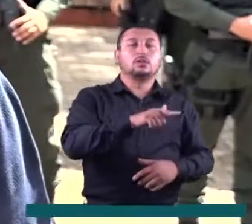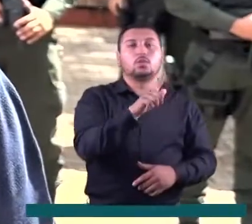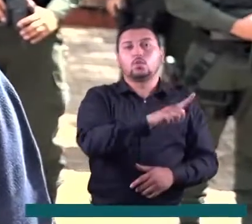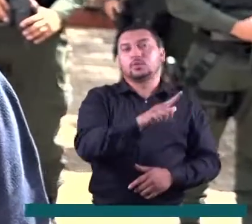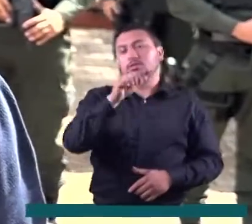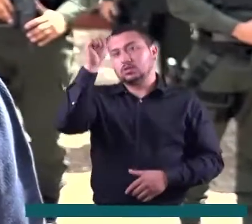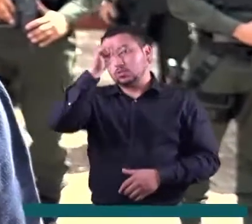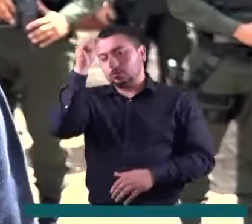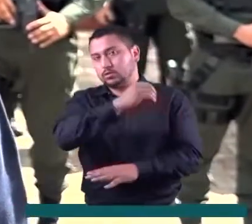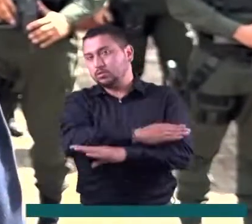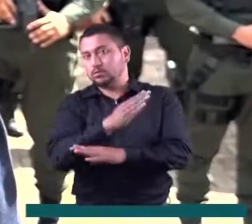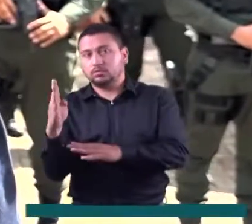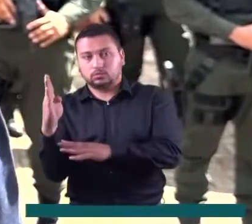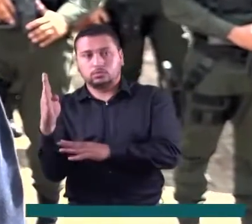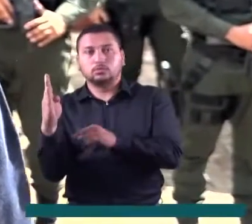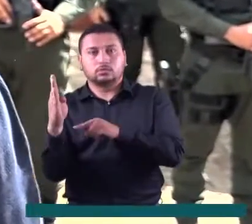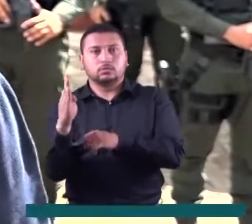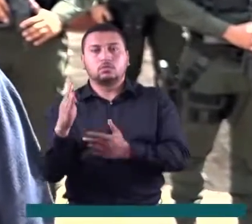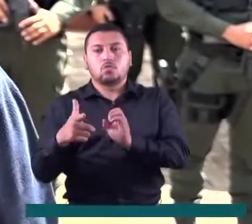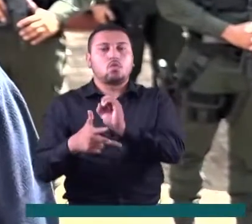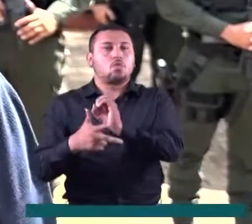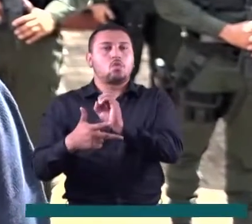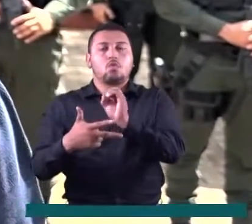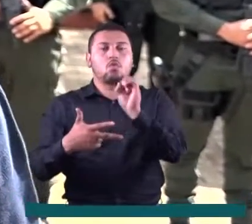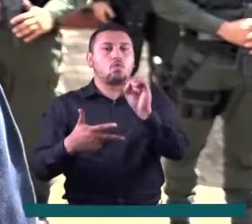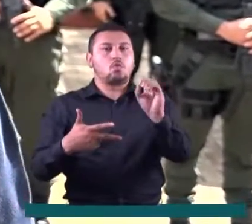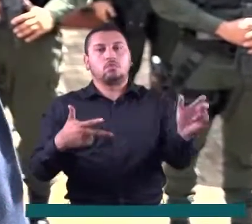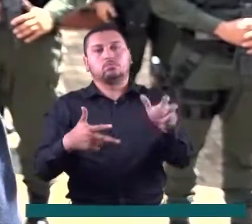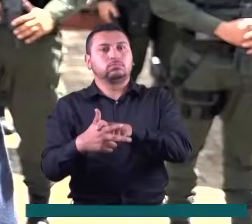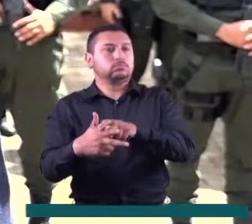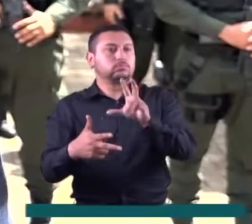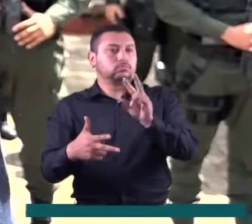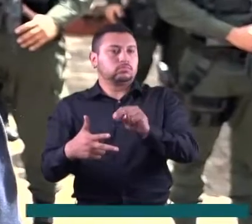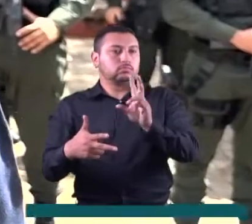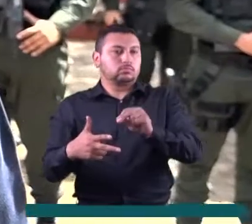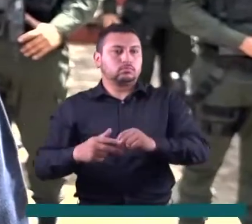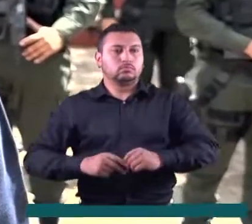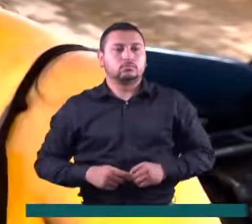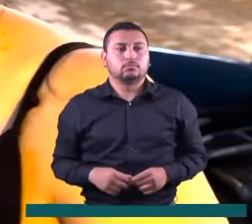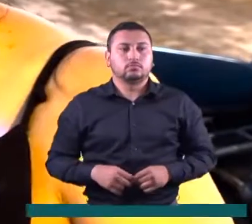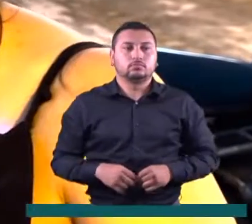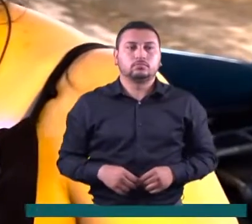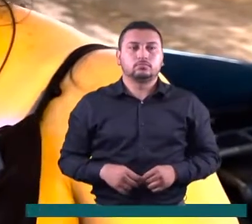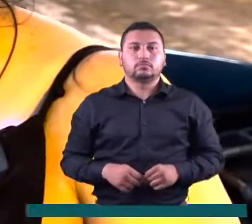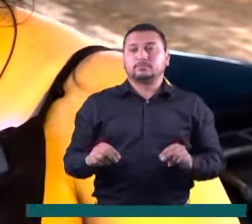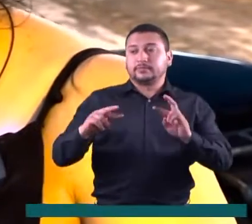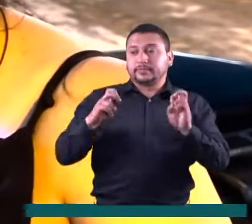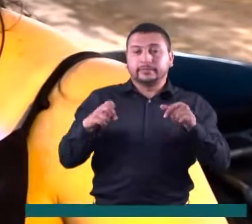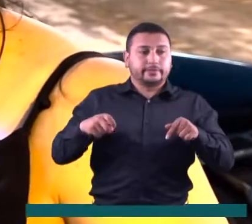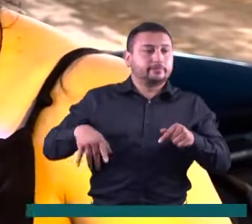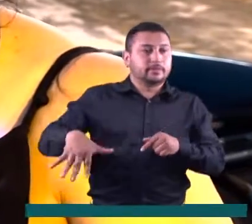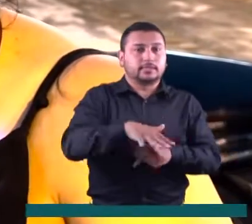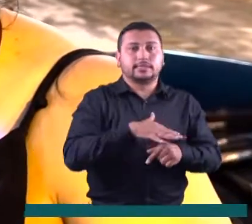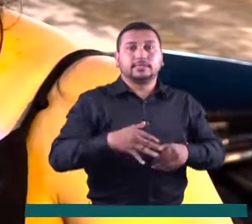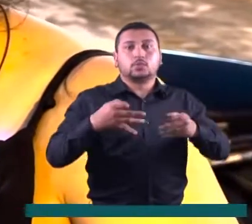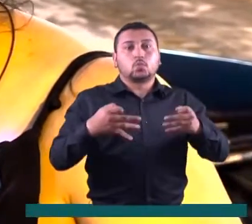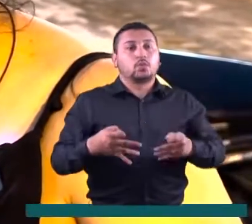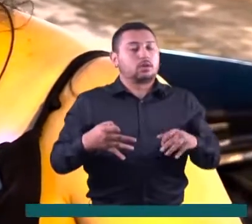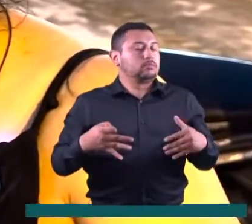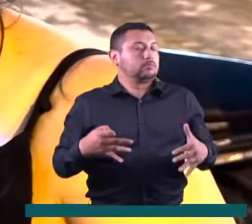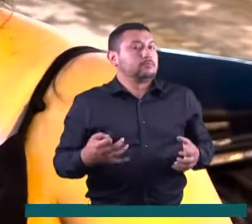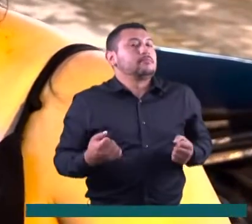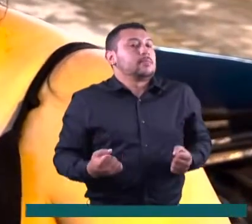se evalúa semanalmente y va a tener un comportamiento inicial a través de 2 meses de prueba. Desgraciadamente la seguridad ha estado muy